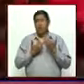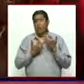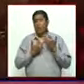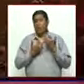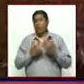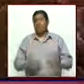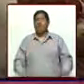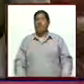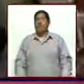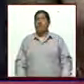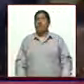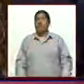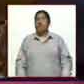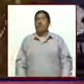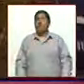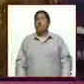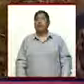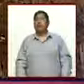forestales.